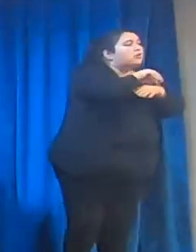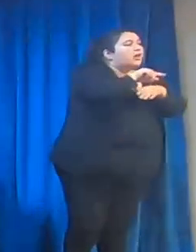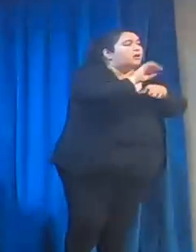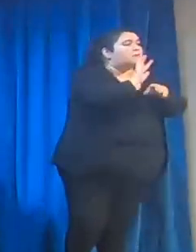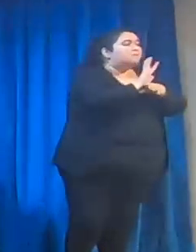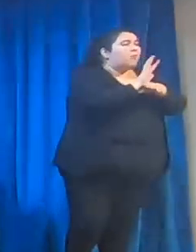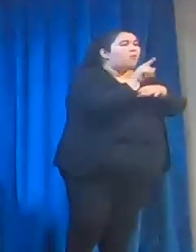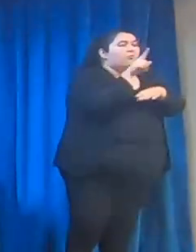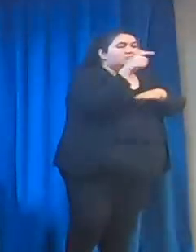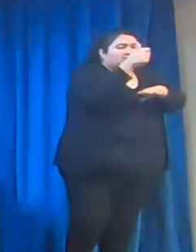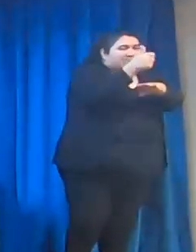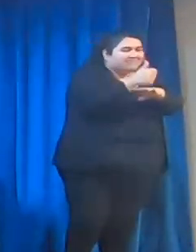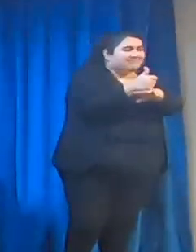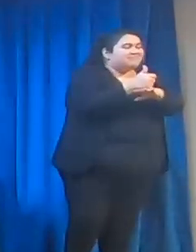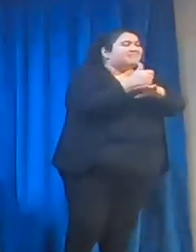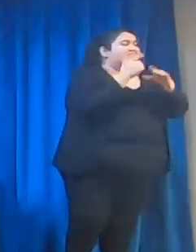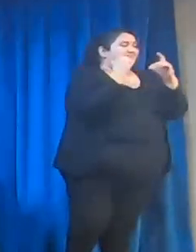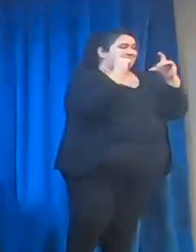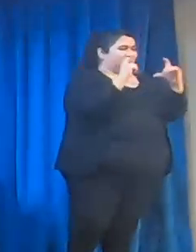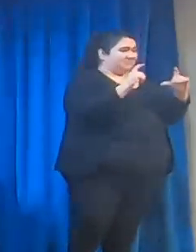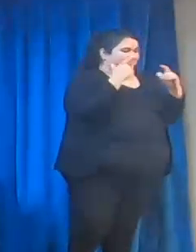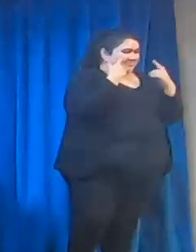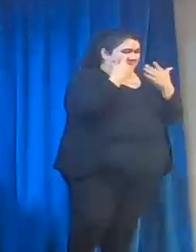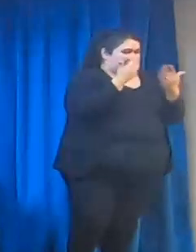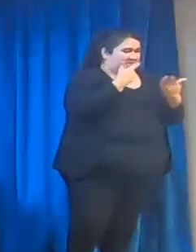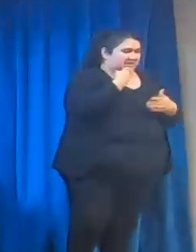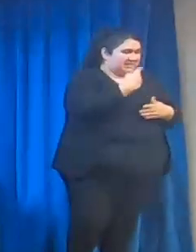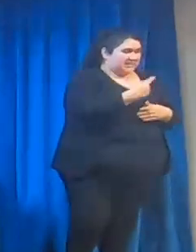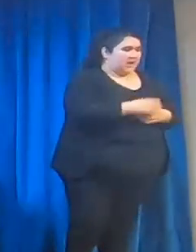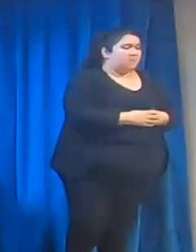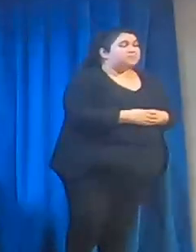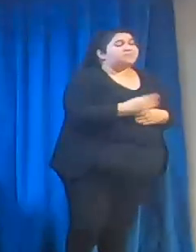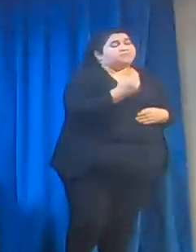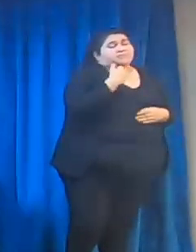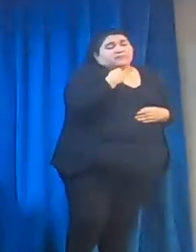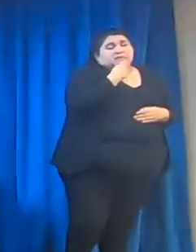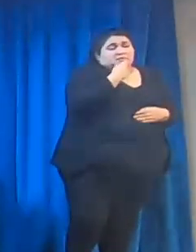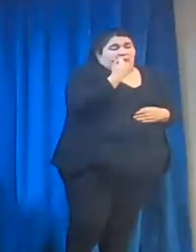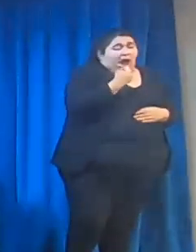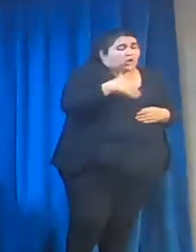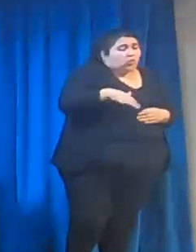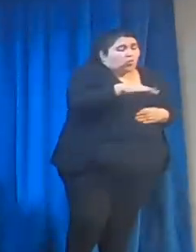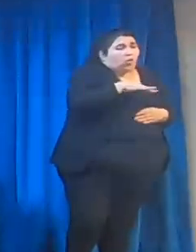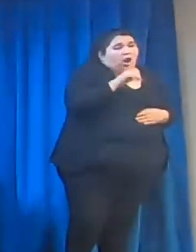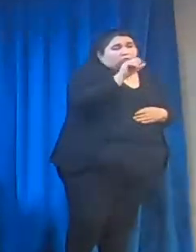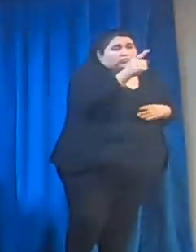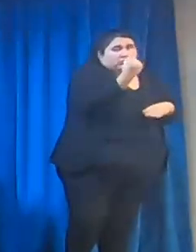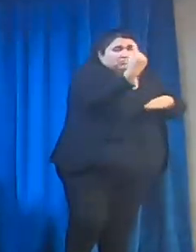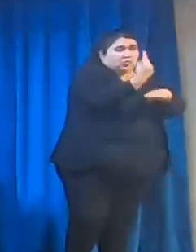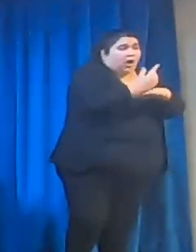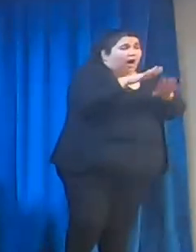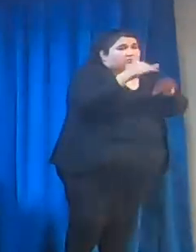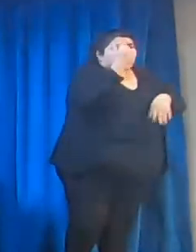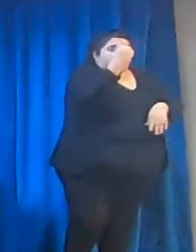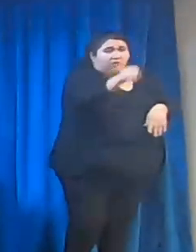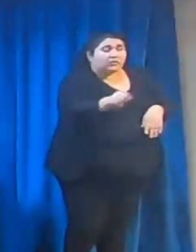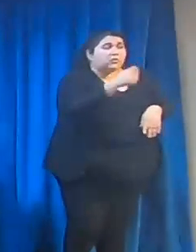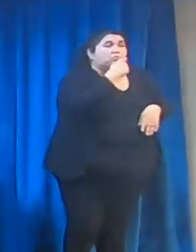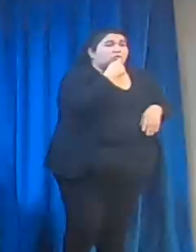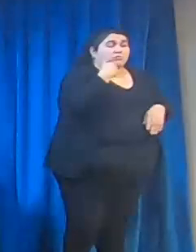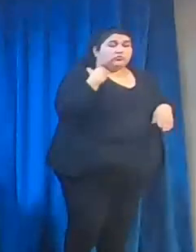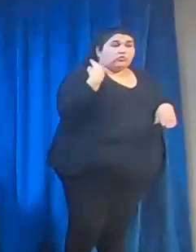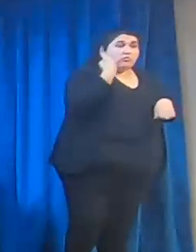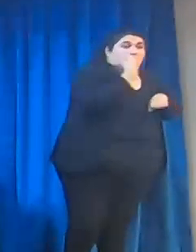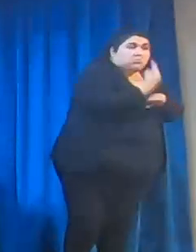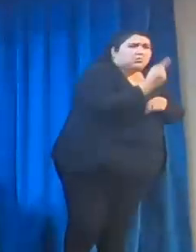¿no? Cito a uno que decía esto, ¿no? Uno tiene un lugar acá. Viste que a veces yo no vengo y que cuando aparezco siempre